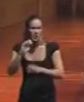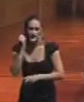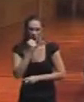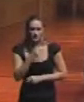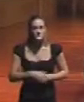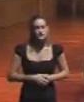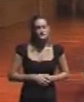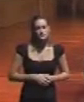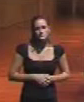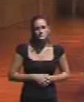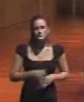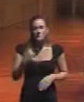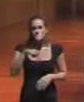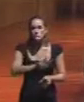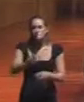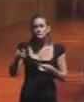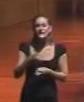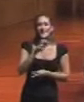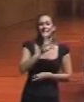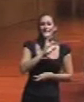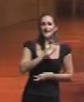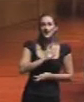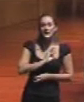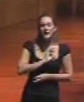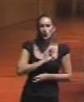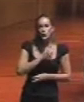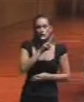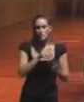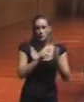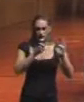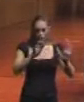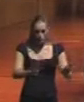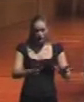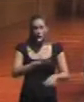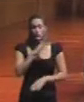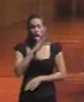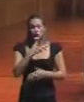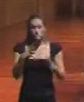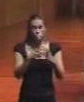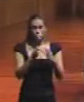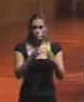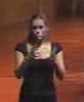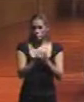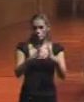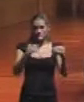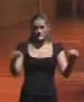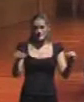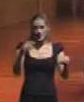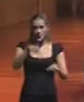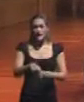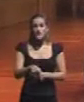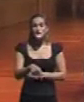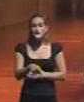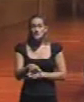anteriormente, fue renovado totalmente por el claustro en enero de 2009, por lo que en nombre de toda la comunidad universitaria queremos expresar nuestro